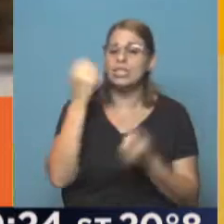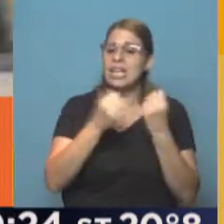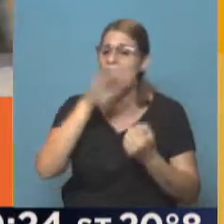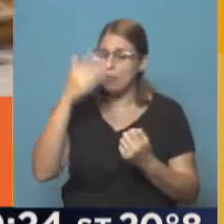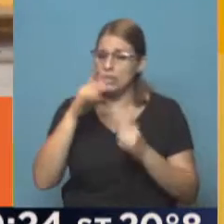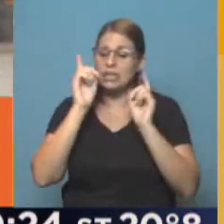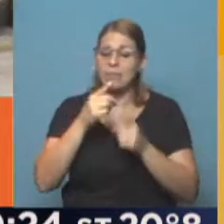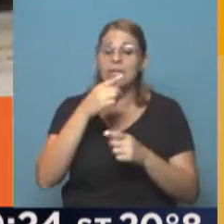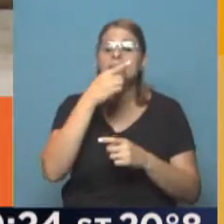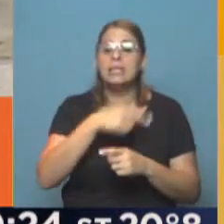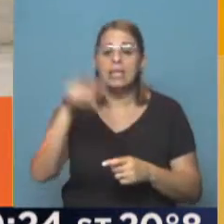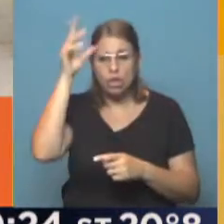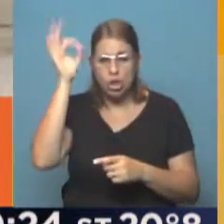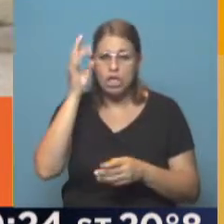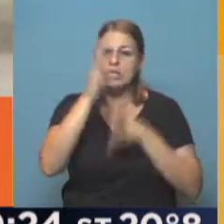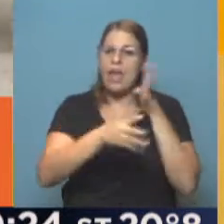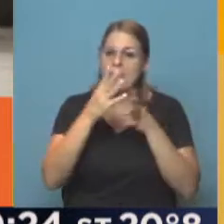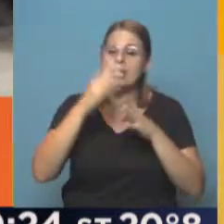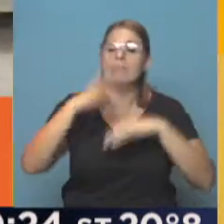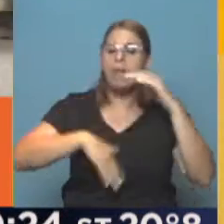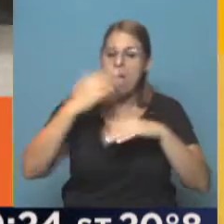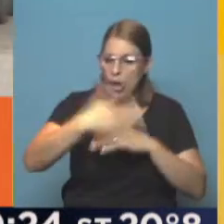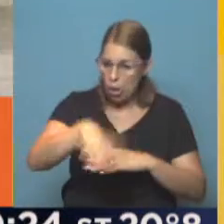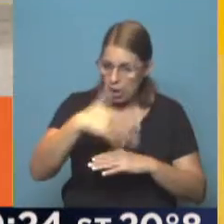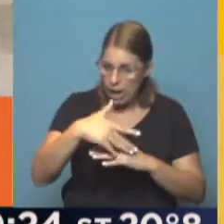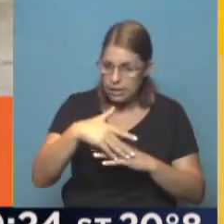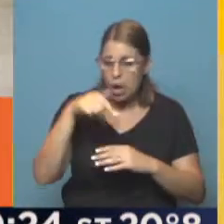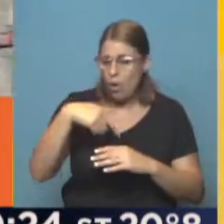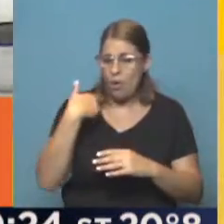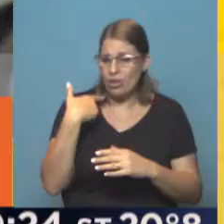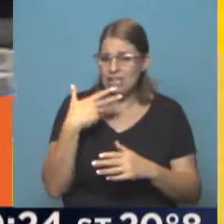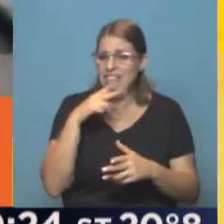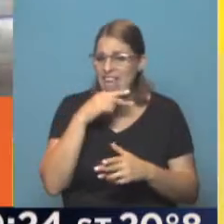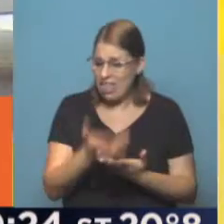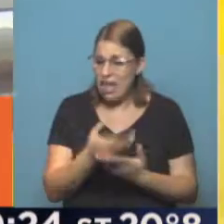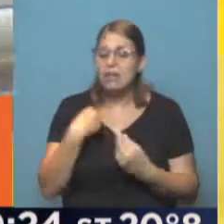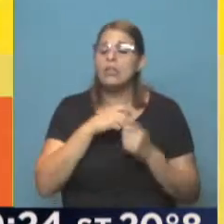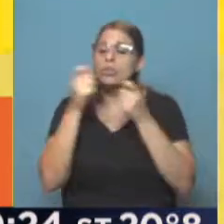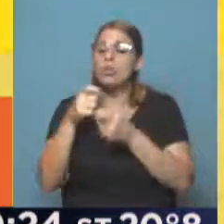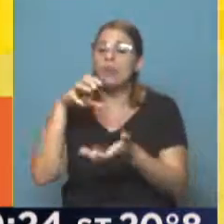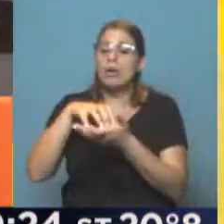y 280 máquinas para obras viales hoy en desuso al organismo estatal.